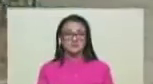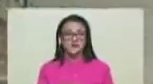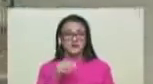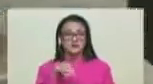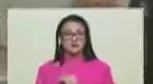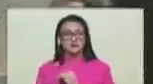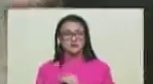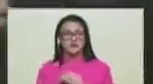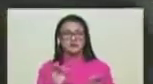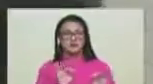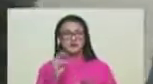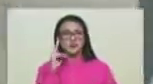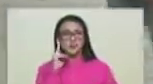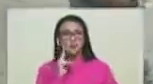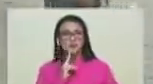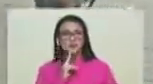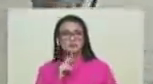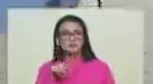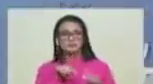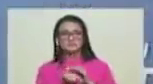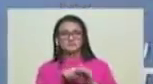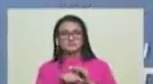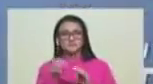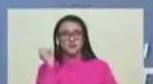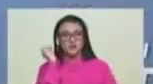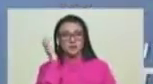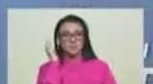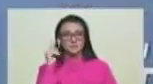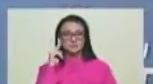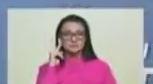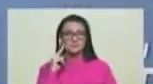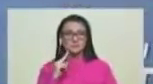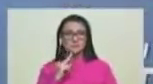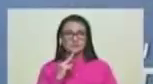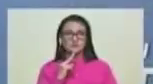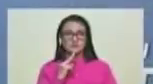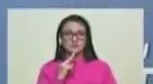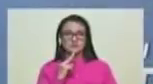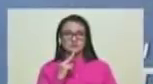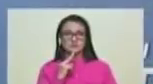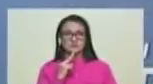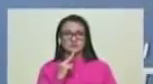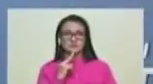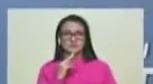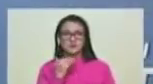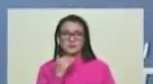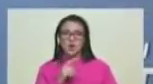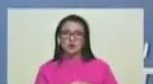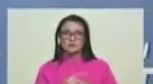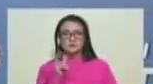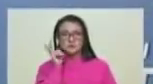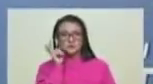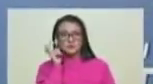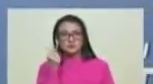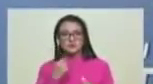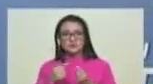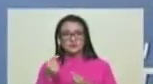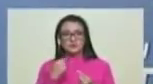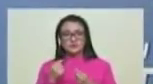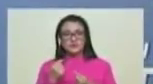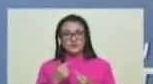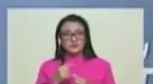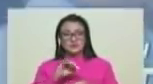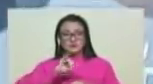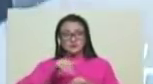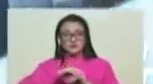lo que es el Teatro Bolívar, lugar donde se instaló el comando de campaña Simón Bolívar y donde en pocos minutos estaremos escuchando las declaraciones de